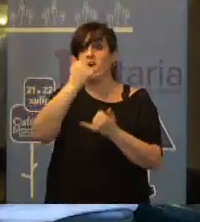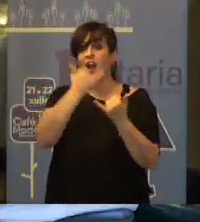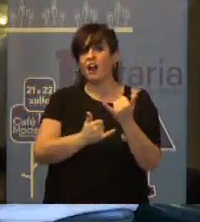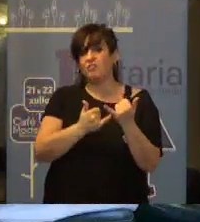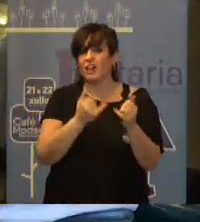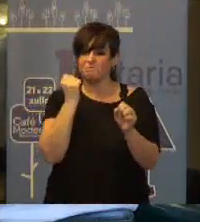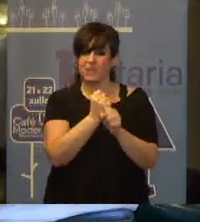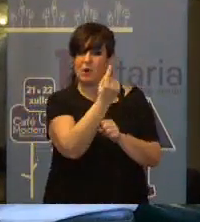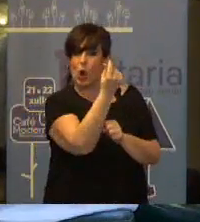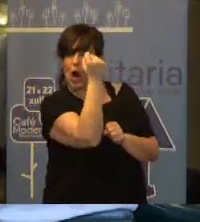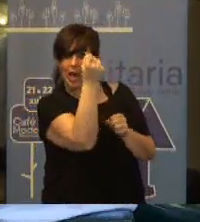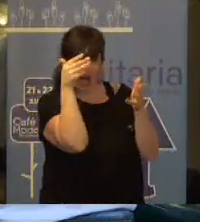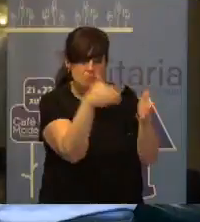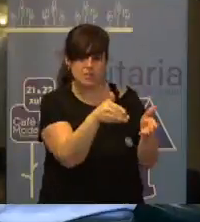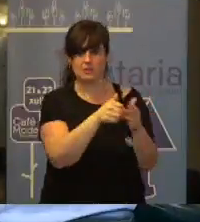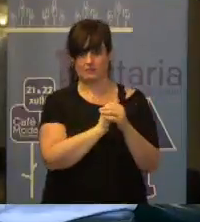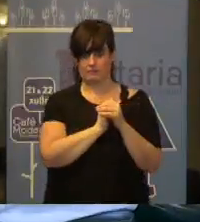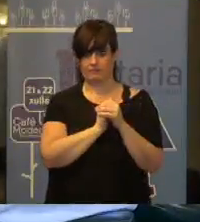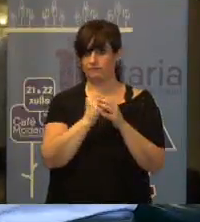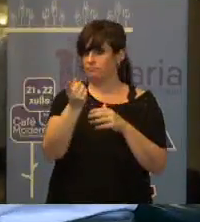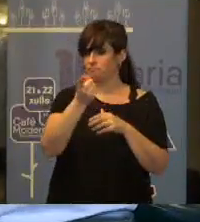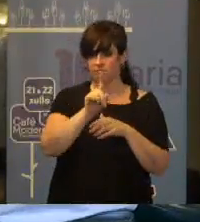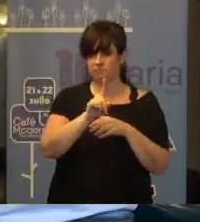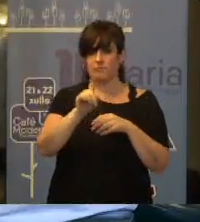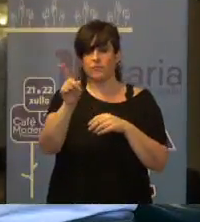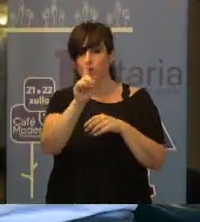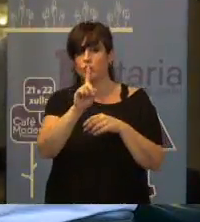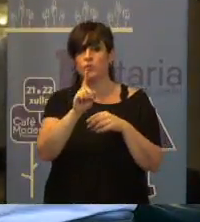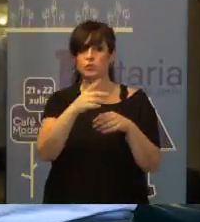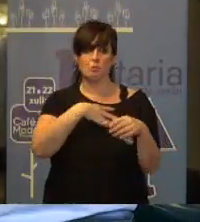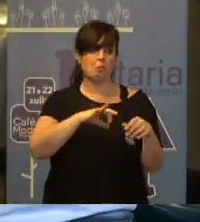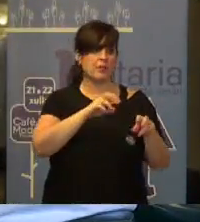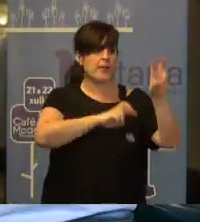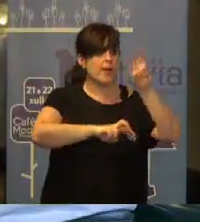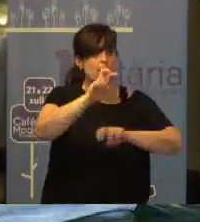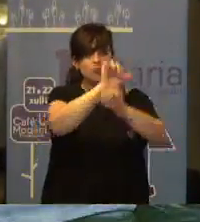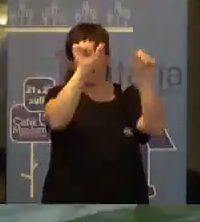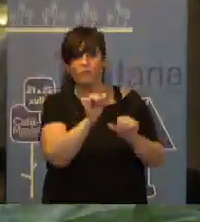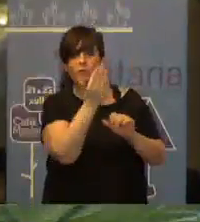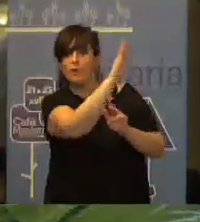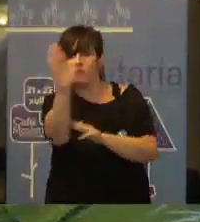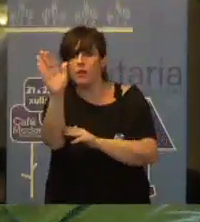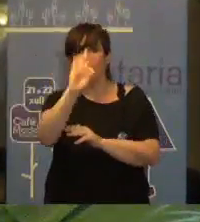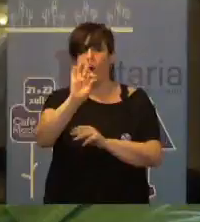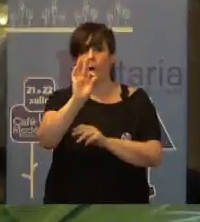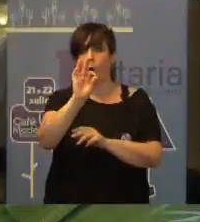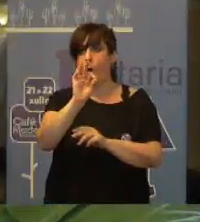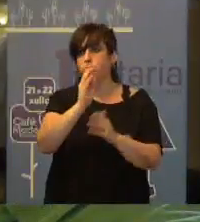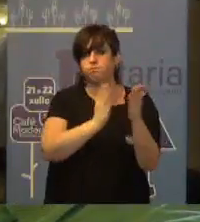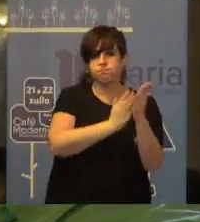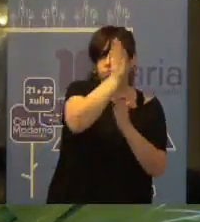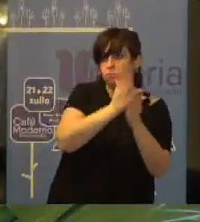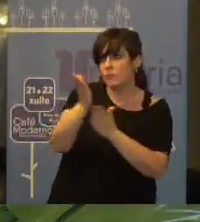traballo-capital. Pode ter múltiples manifestaciones, podemos buscar múltiples formas de representatividade, podemos buscar múltiples formas